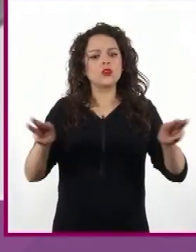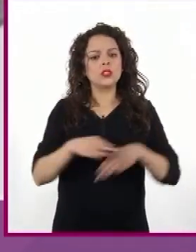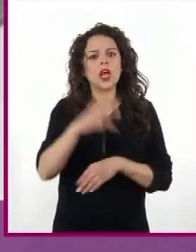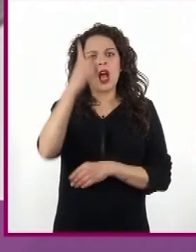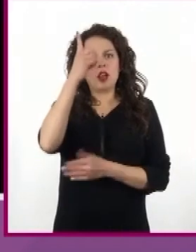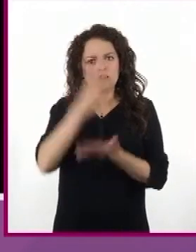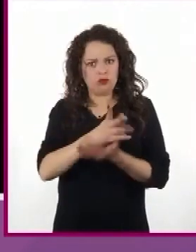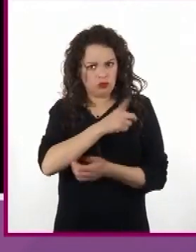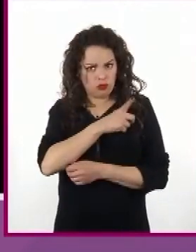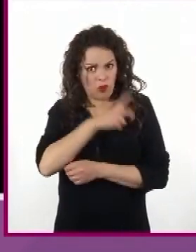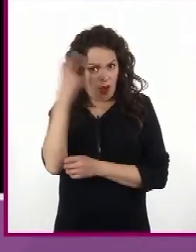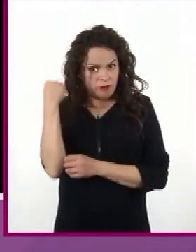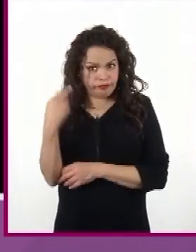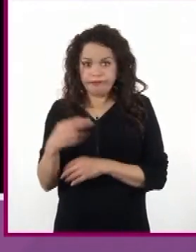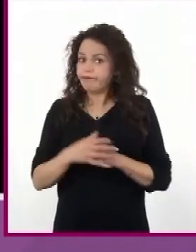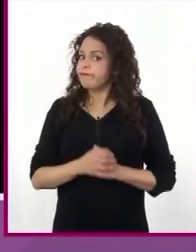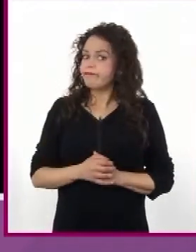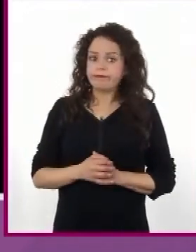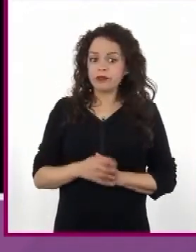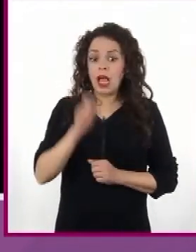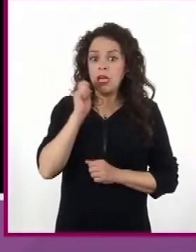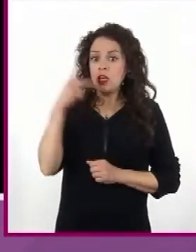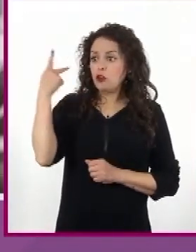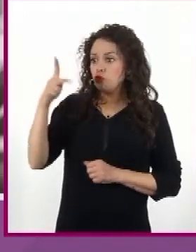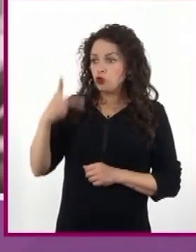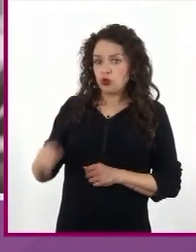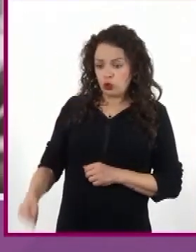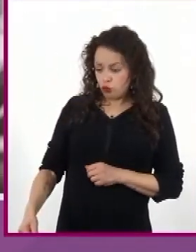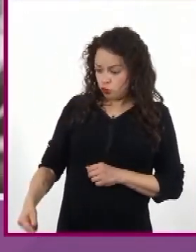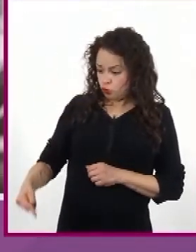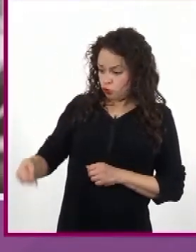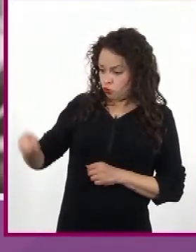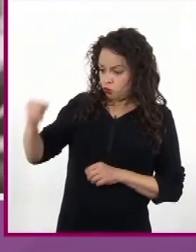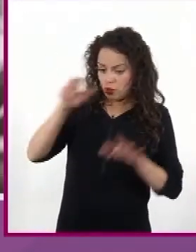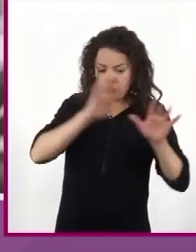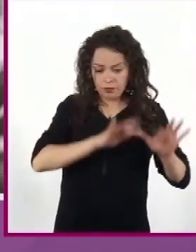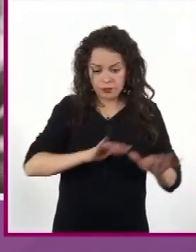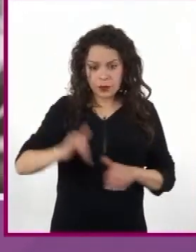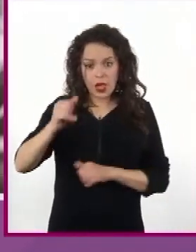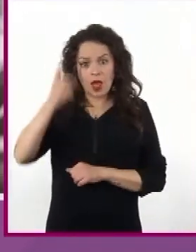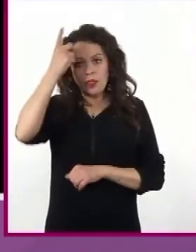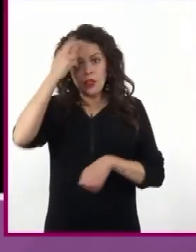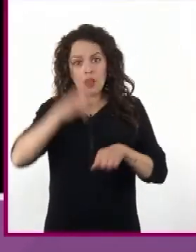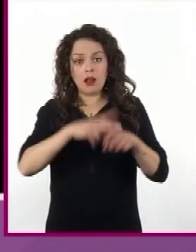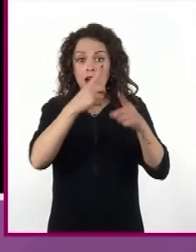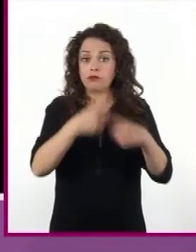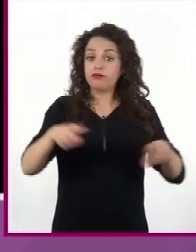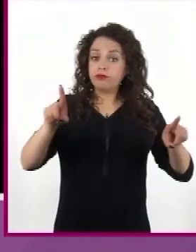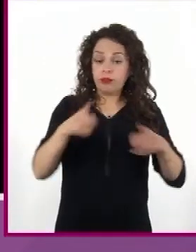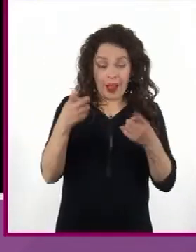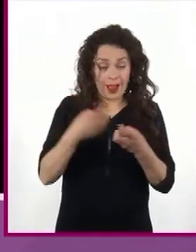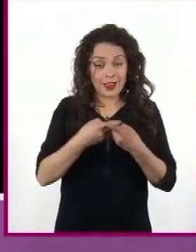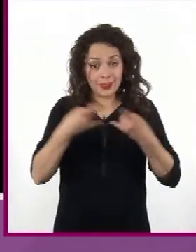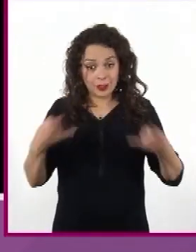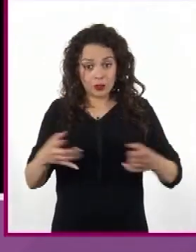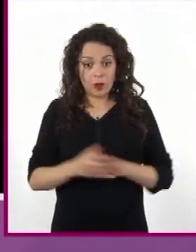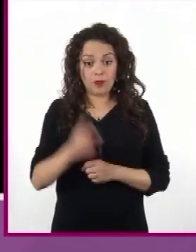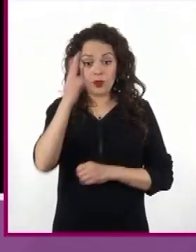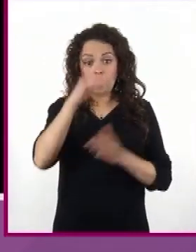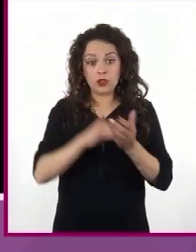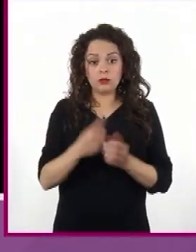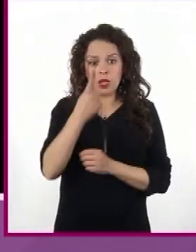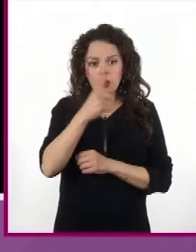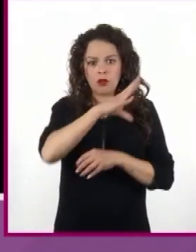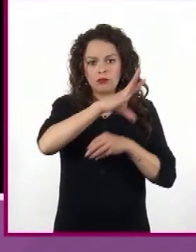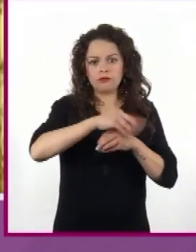una revisión de su infancia, su debut como pianista y director de orquesta. En 2001 reunió pensamientos y aforismos